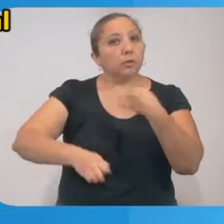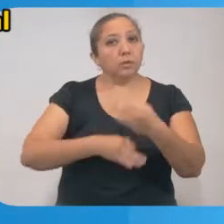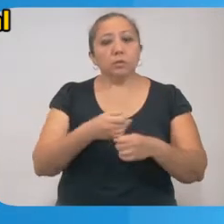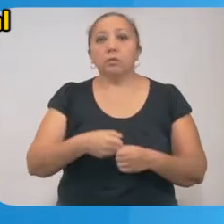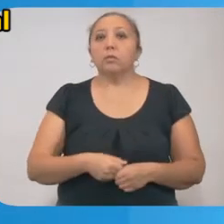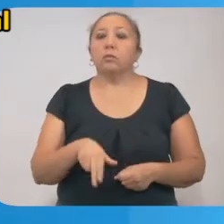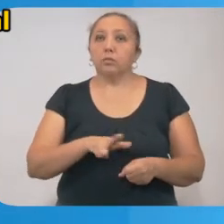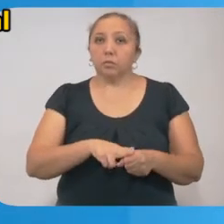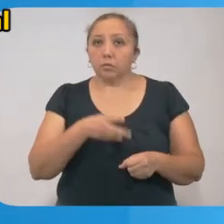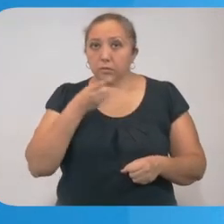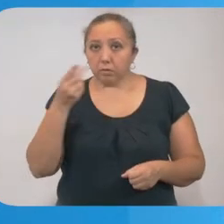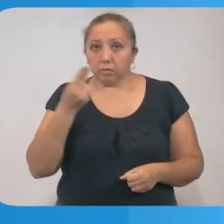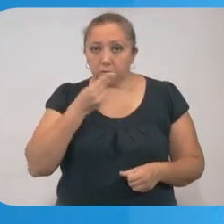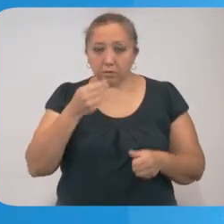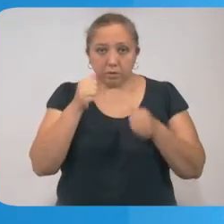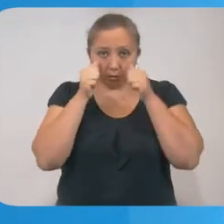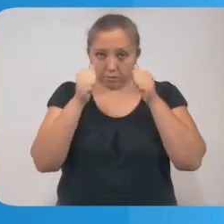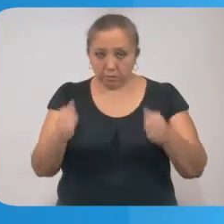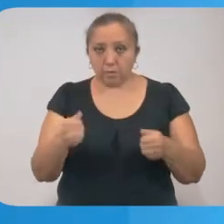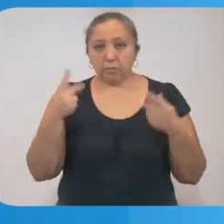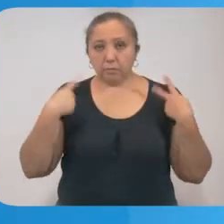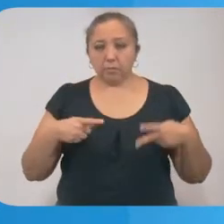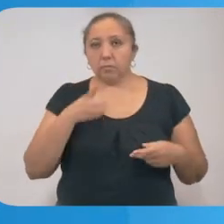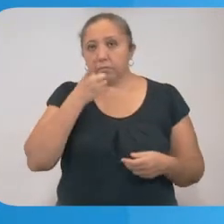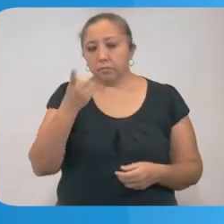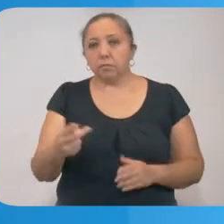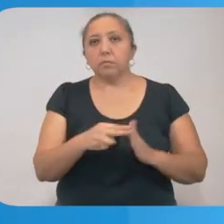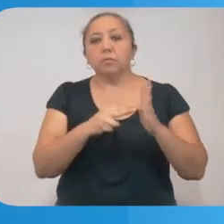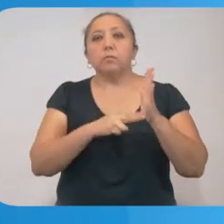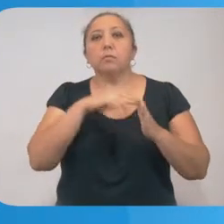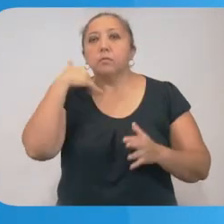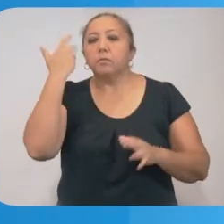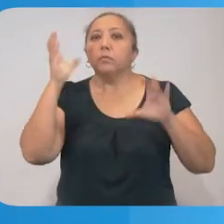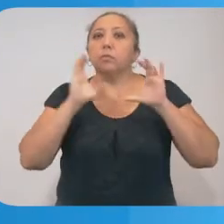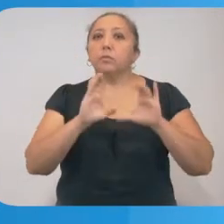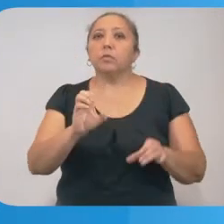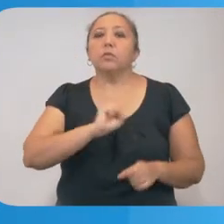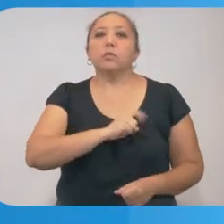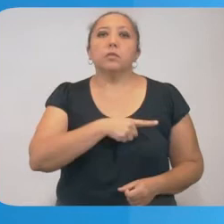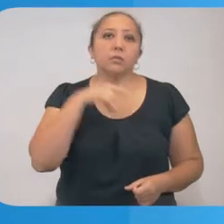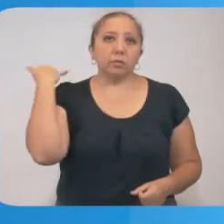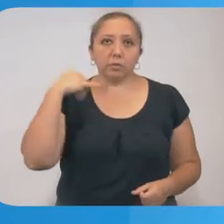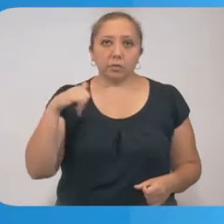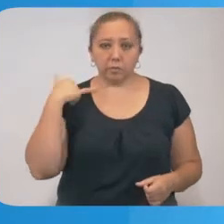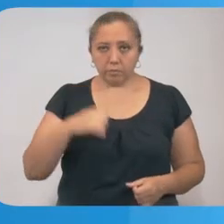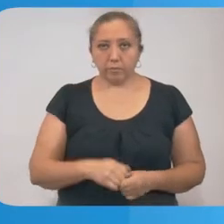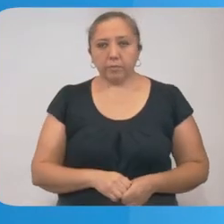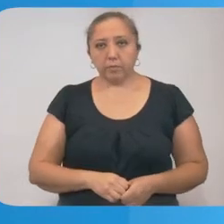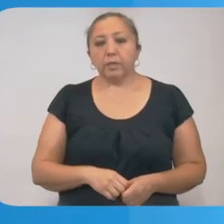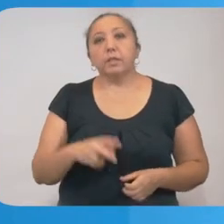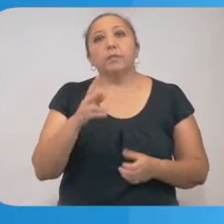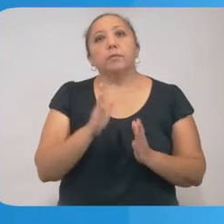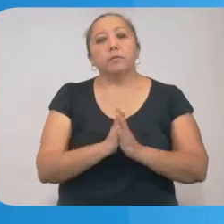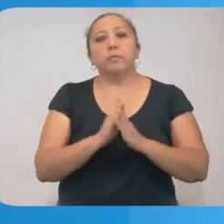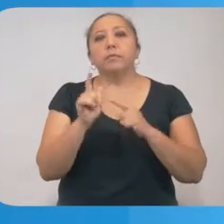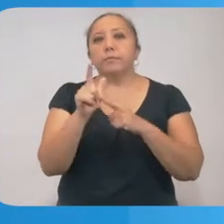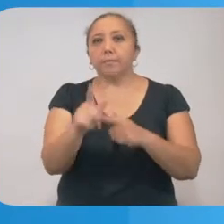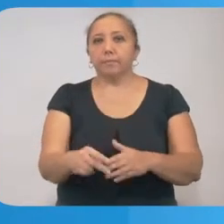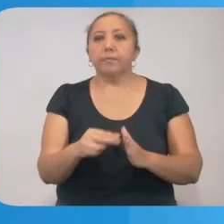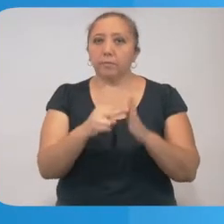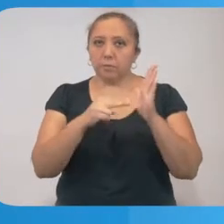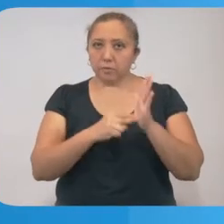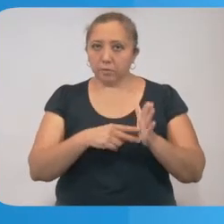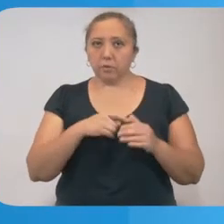los contagiados que lo requieran. Estas medidas tienen como objetivo proteger la salud de los yucatecos. Los invitamos a seguirlas de